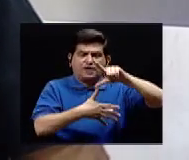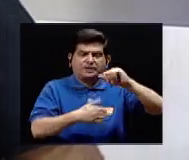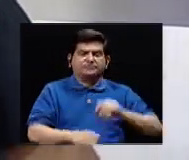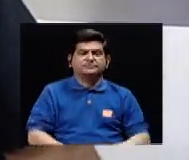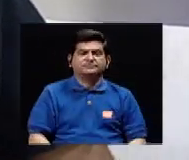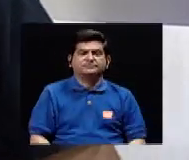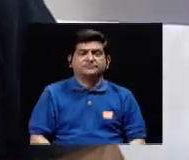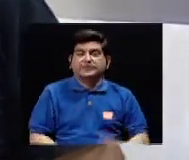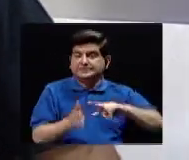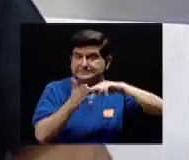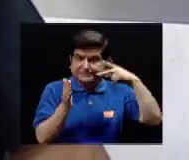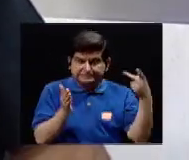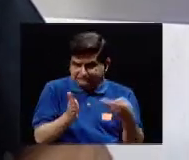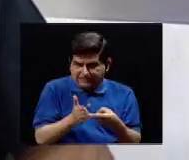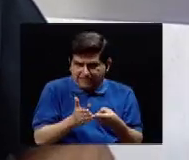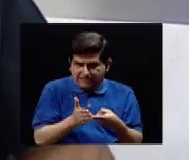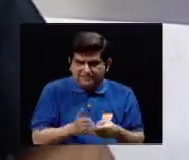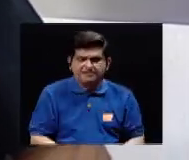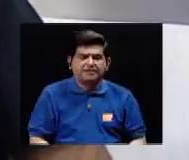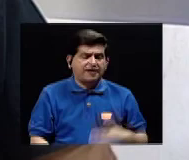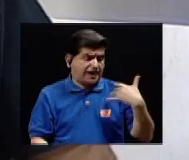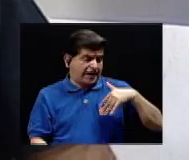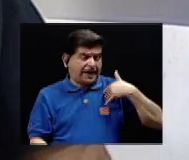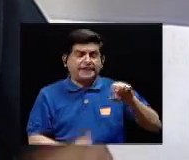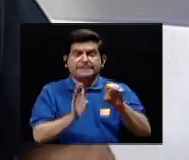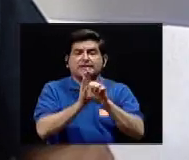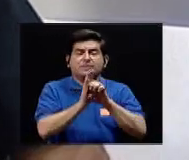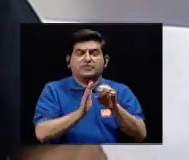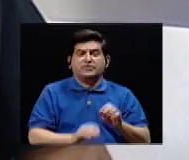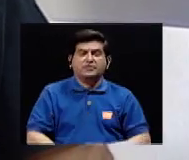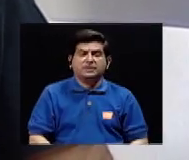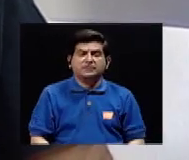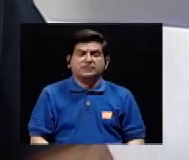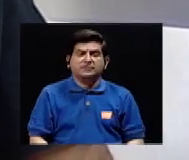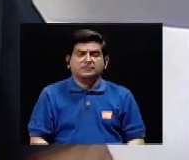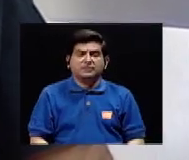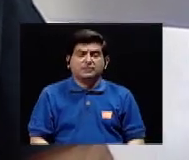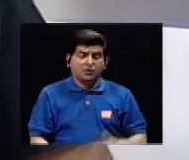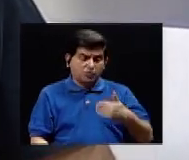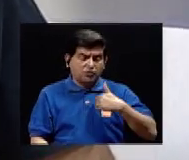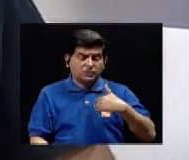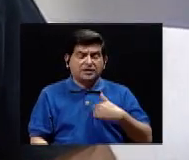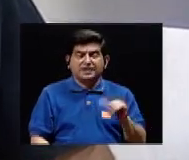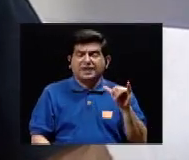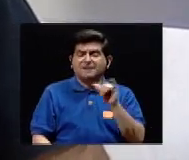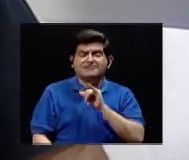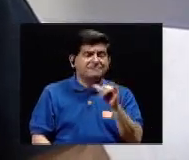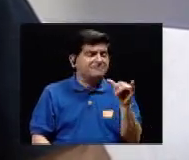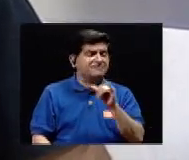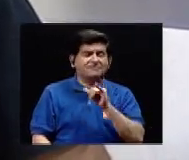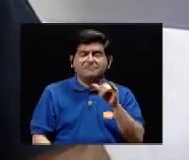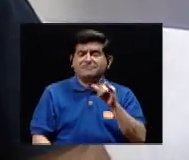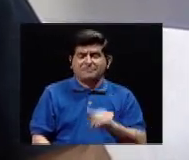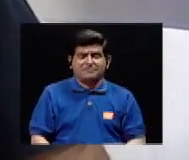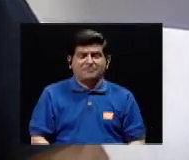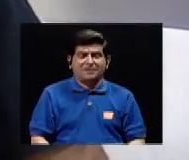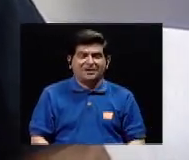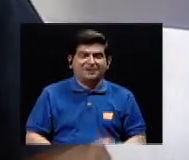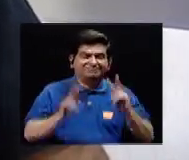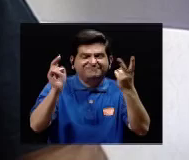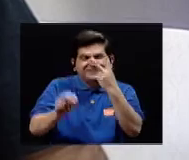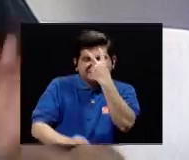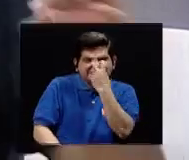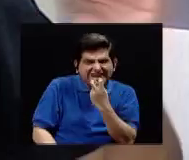Latinoamérica. Es decir, en Argentina, por ejemplo, tenemos esa misma